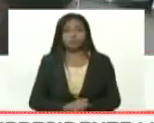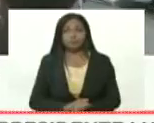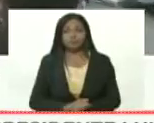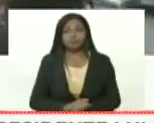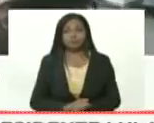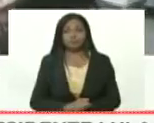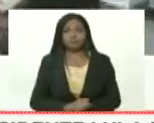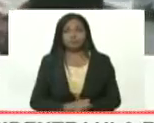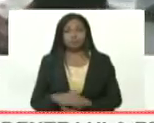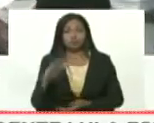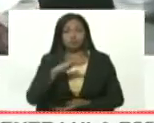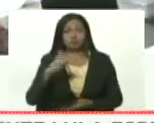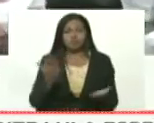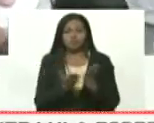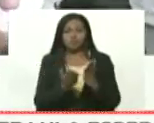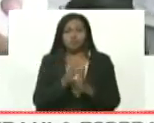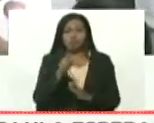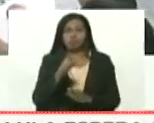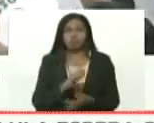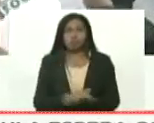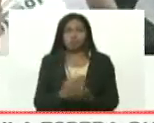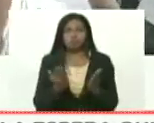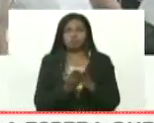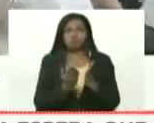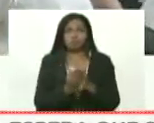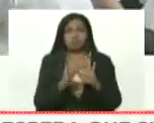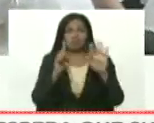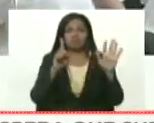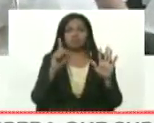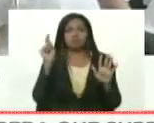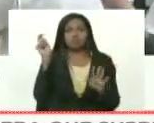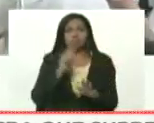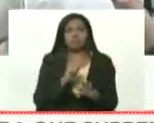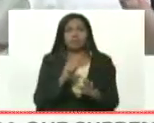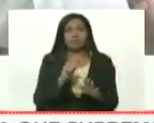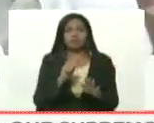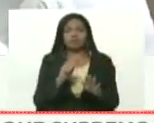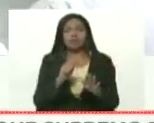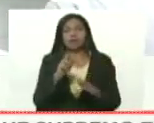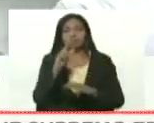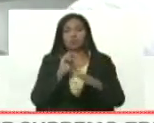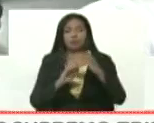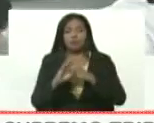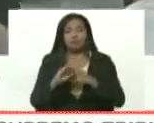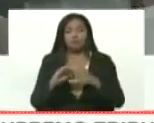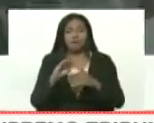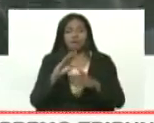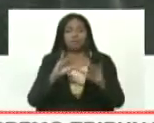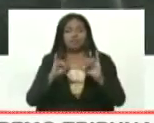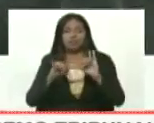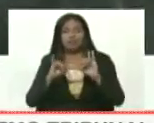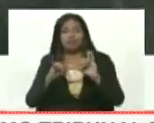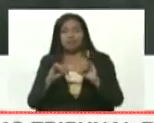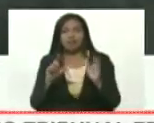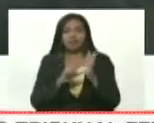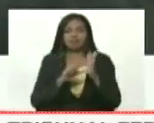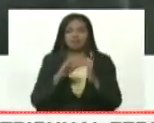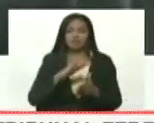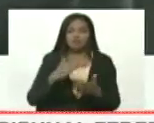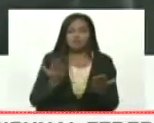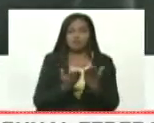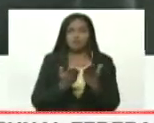Ramsés. Ajá. ¿Dónde has estudiado? Yo estudié el sexto semestre de Ingeniería Electrónica en UNEFA. Correcto. ¿Y en el liceo dónde